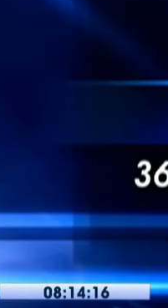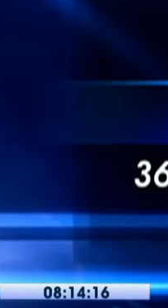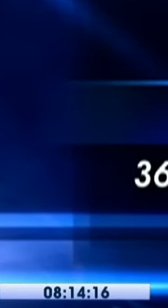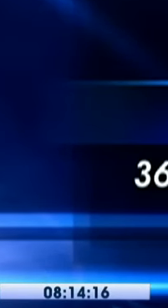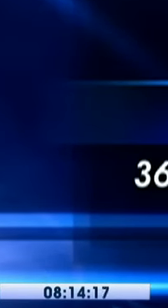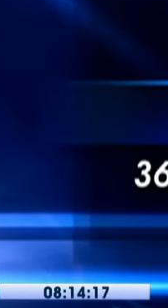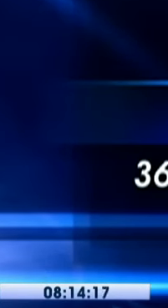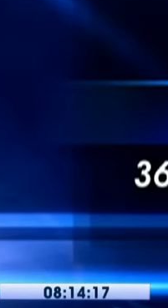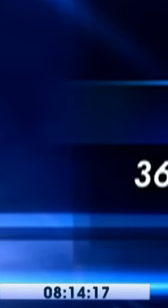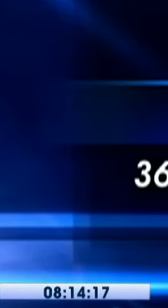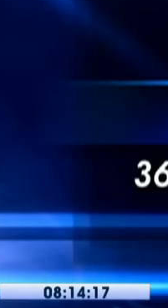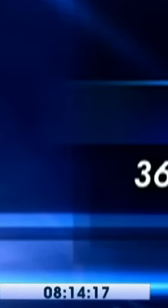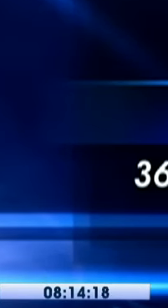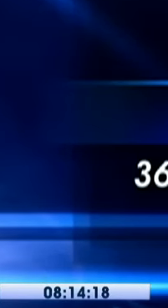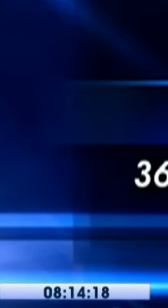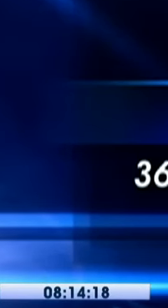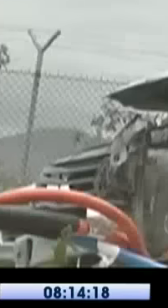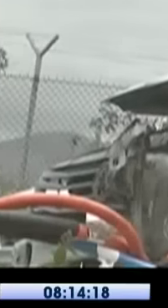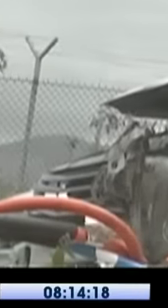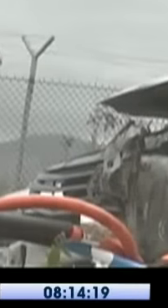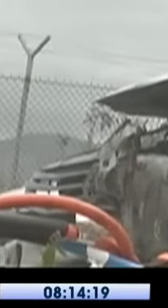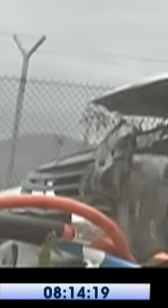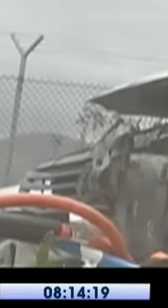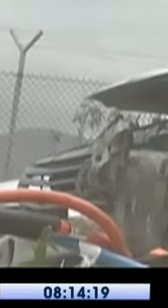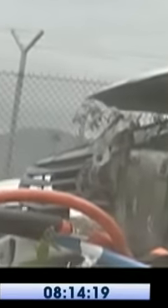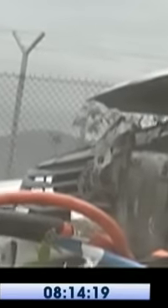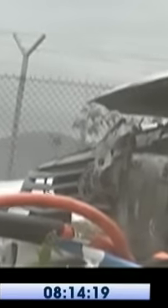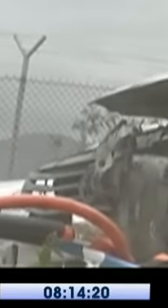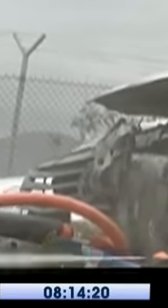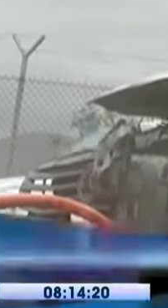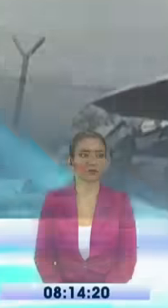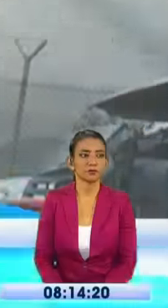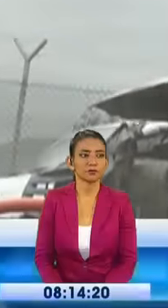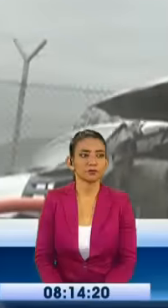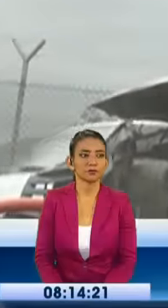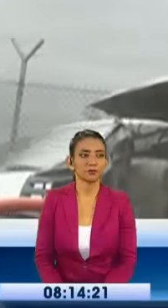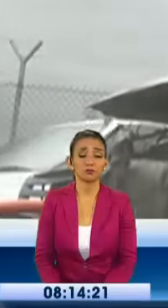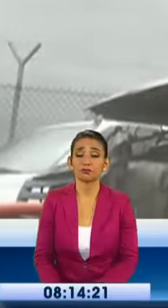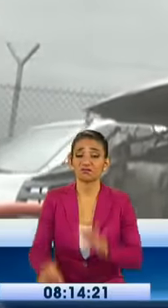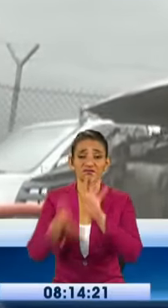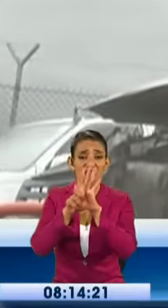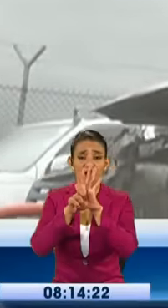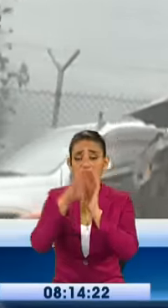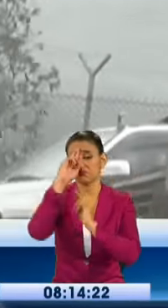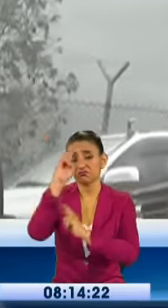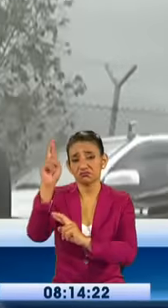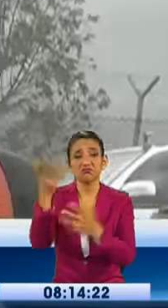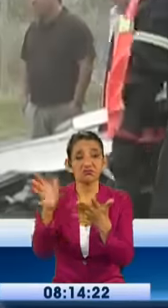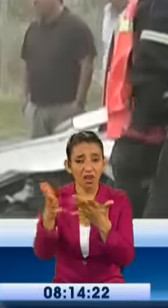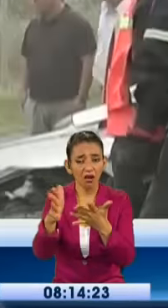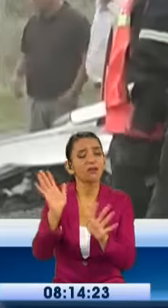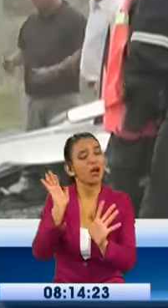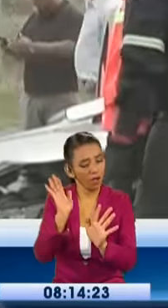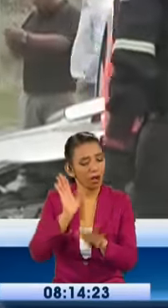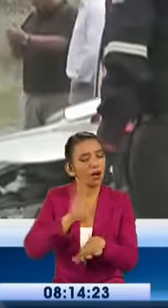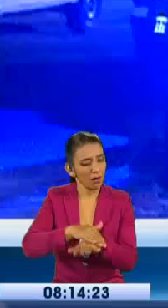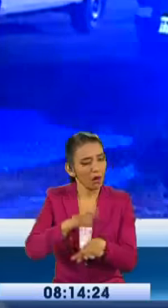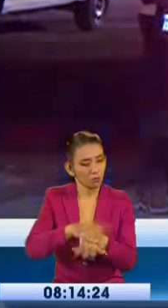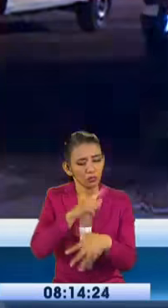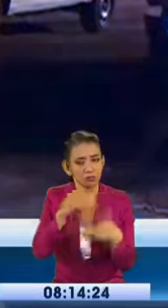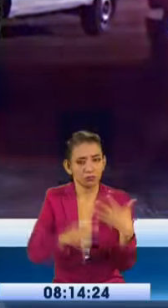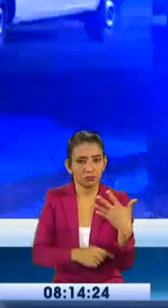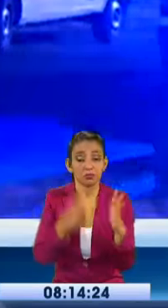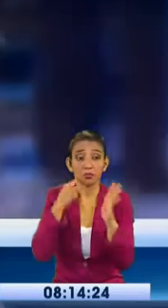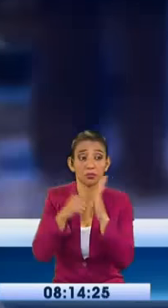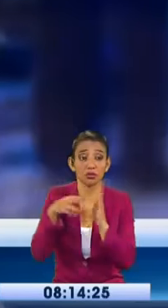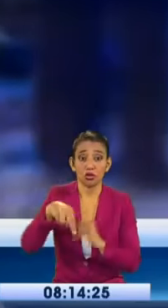Tungurahua, 36 novedades, 2 fallecidos. Al parecer, el irrespeto a las señales de tránsito y el exceso de velocidad estarían entre las causas. En el norte